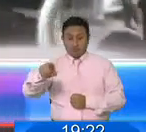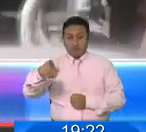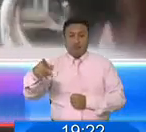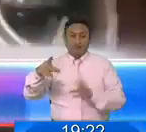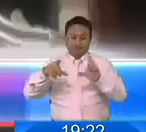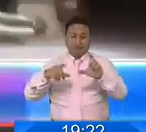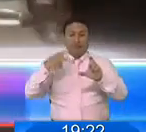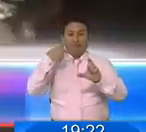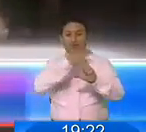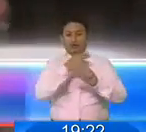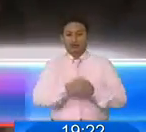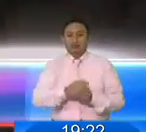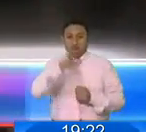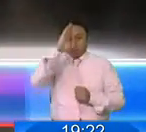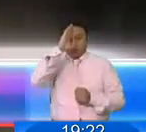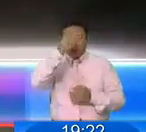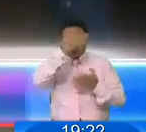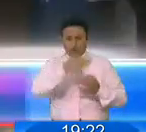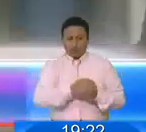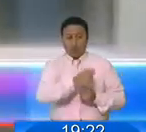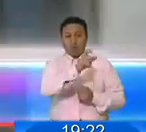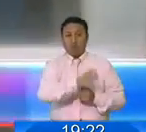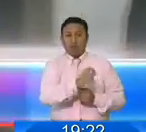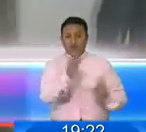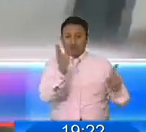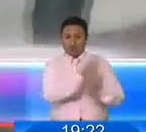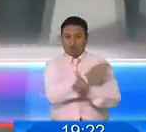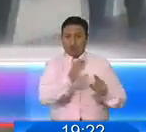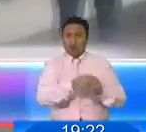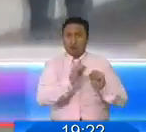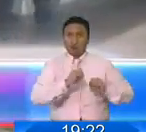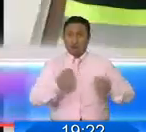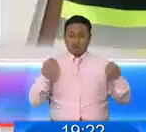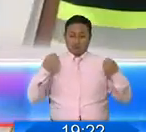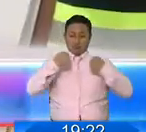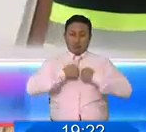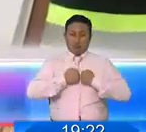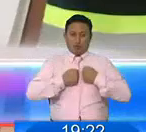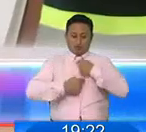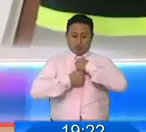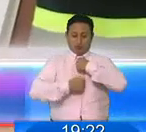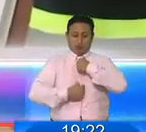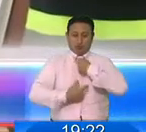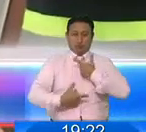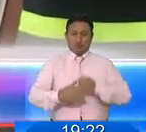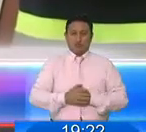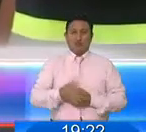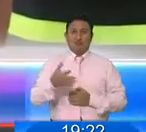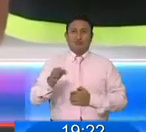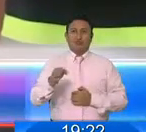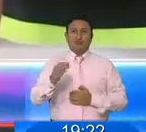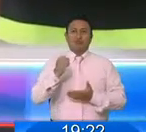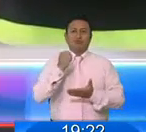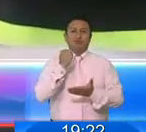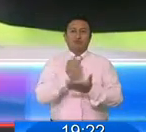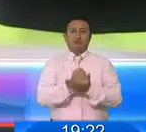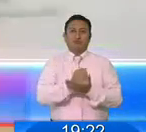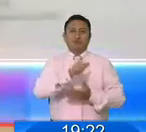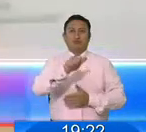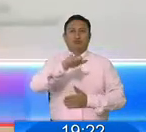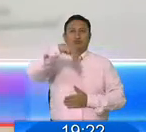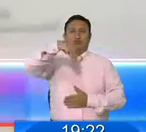la policía tú en flagrancia para engañar a sus víctimas andaba con un chaleco cargaba credencial y unas hojas con sellos de la agencia metropolitana